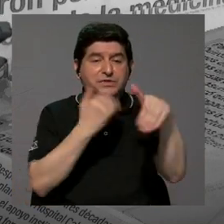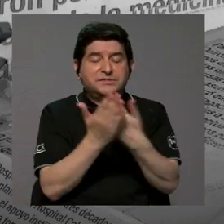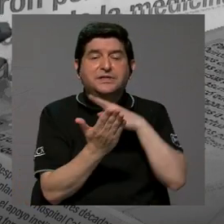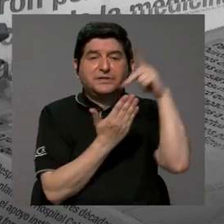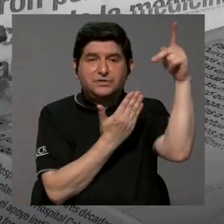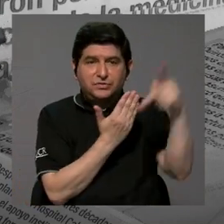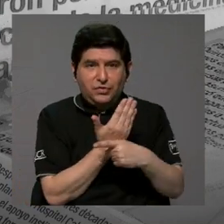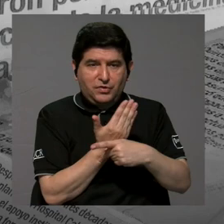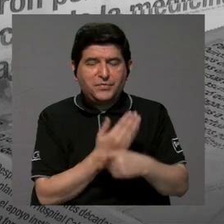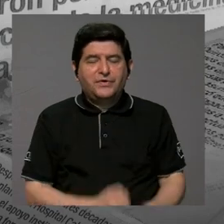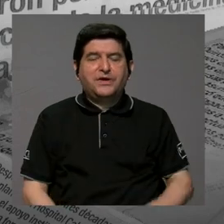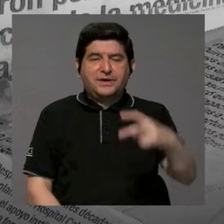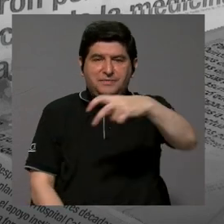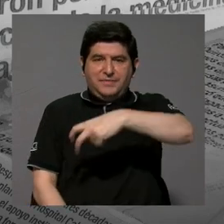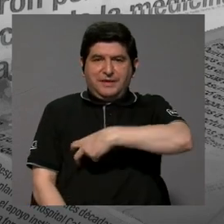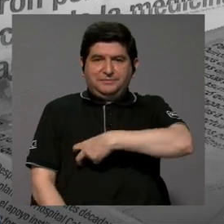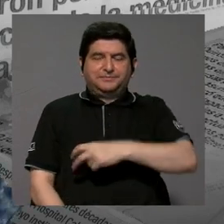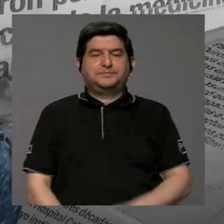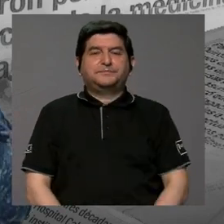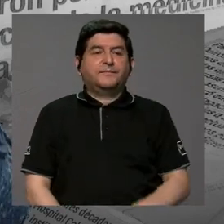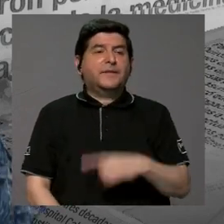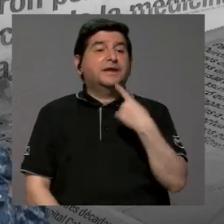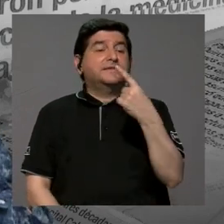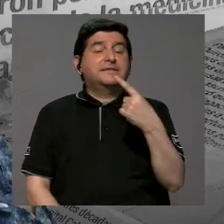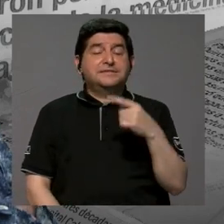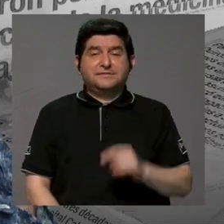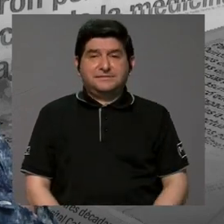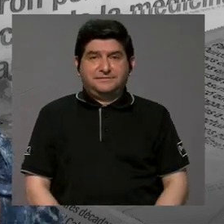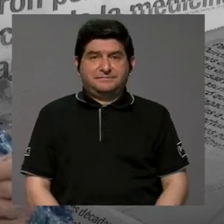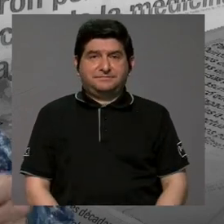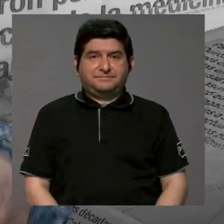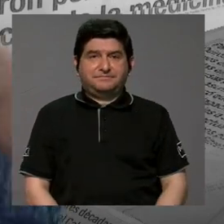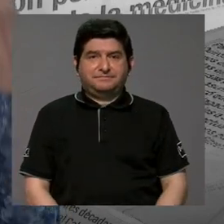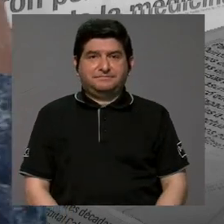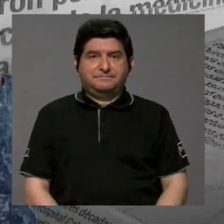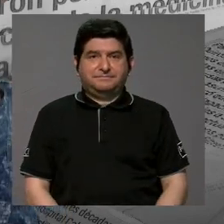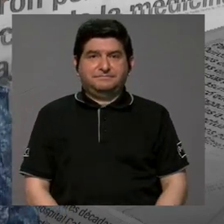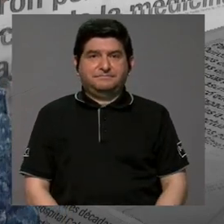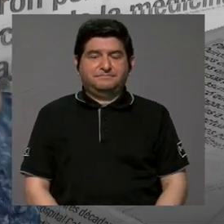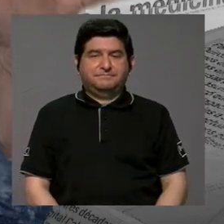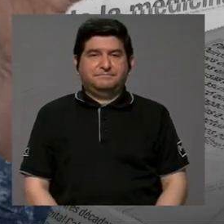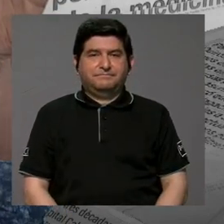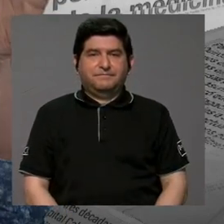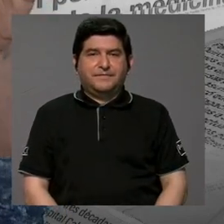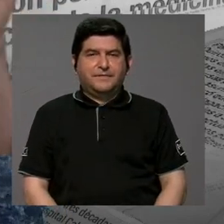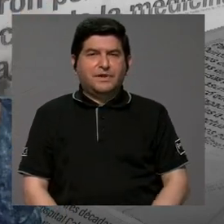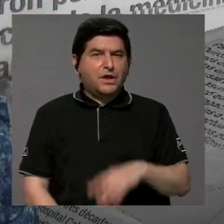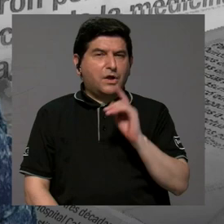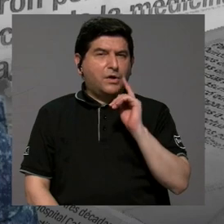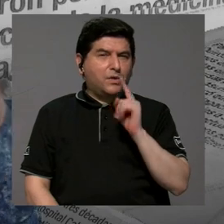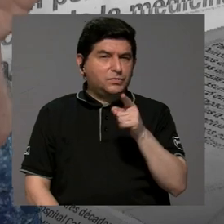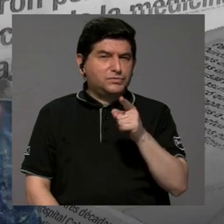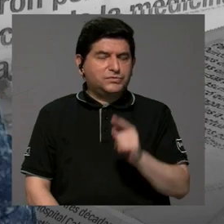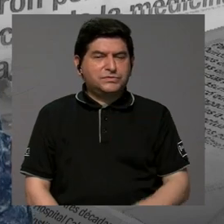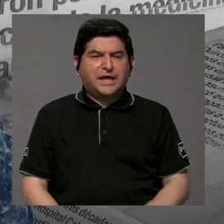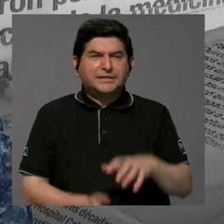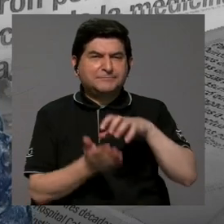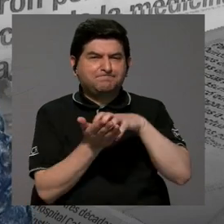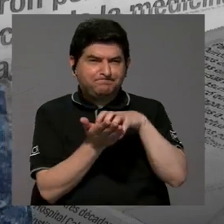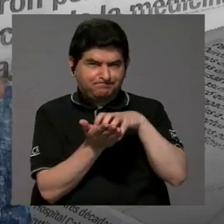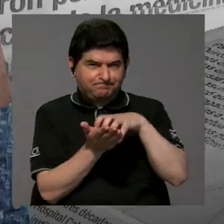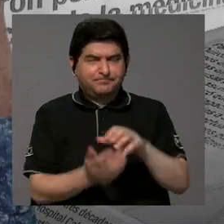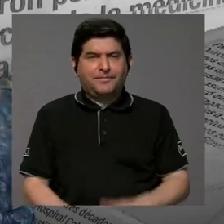los programas de trasplantes. Ella habla de eso. Irá a, usted lo pone en